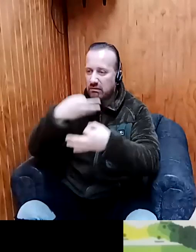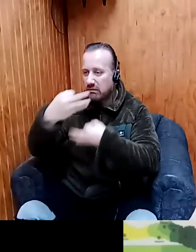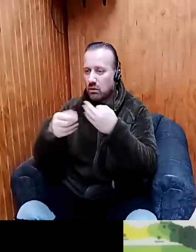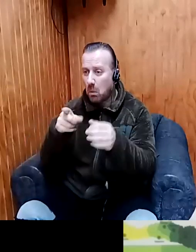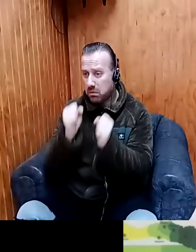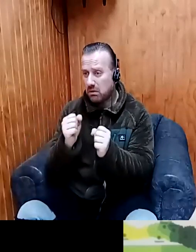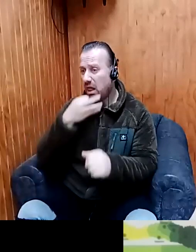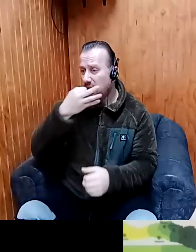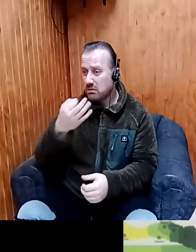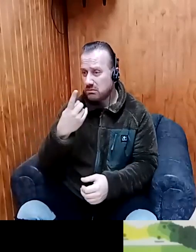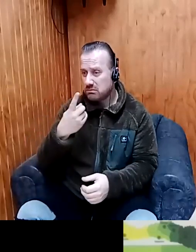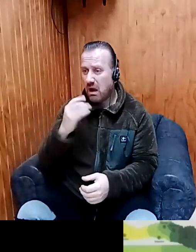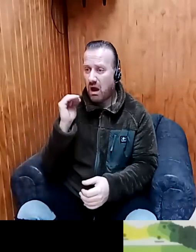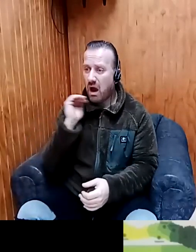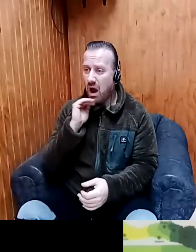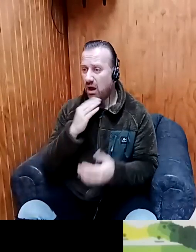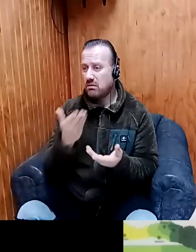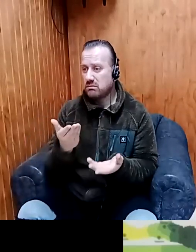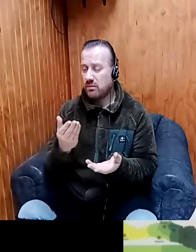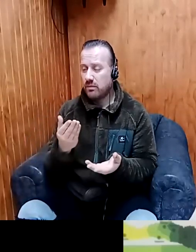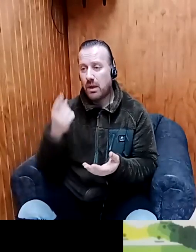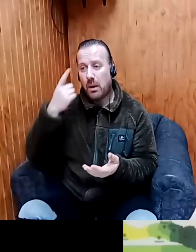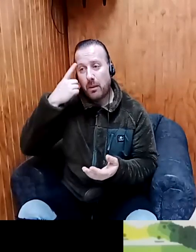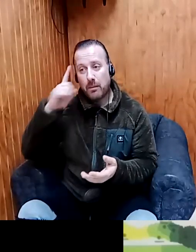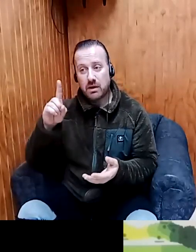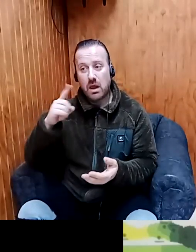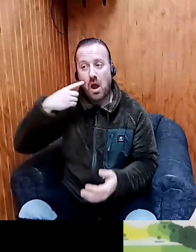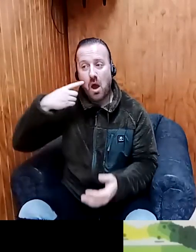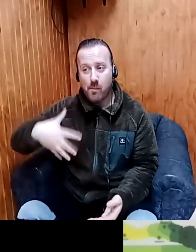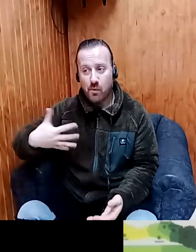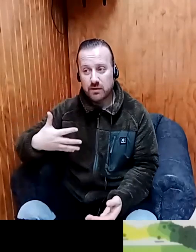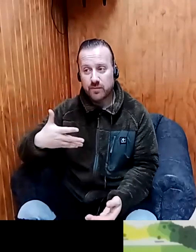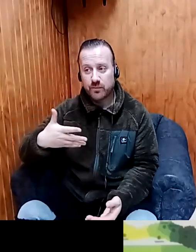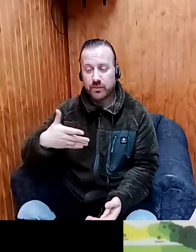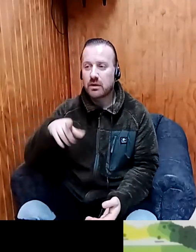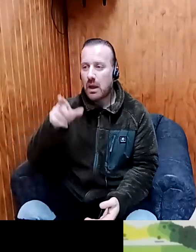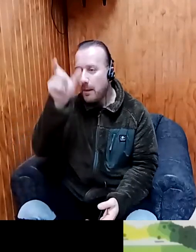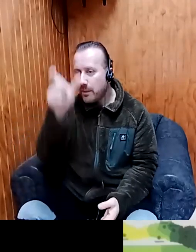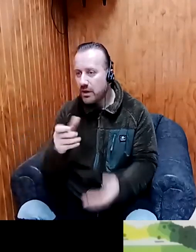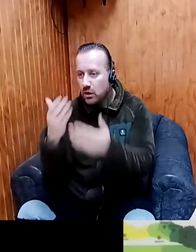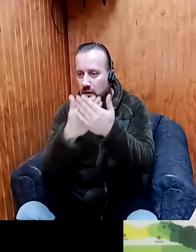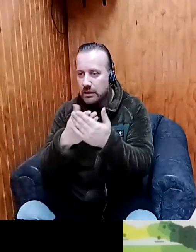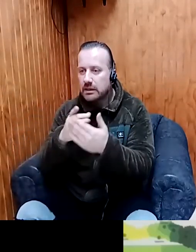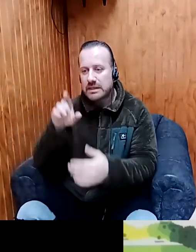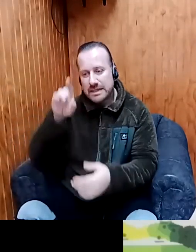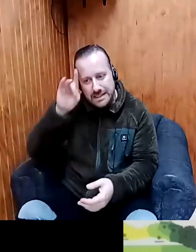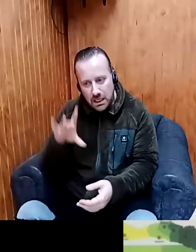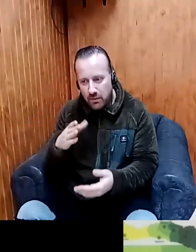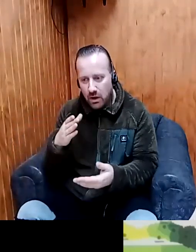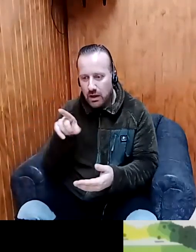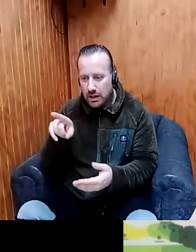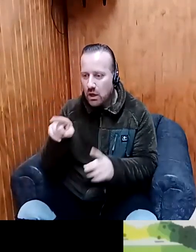puedes enunciarlo, pero lo importante es que el alumno tenga la sensación que